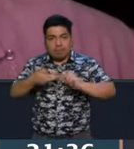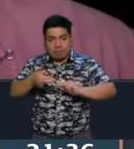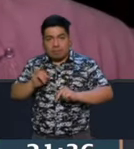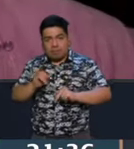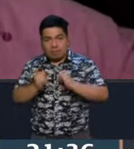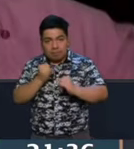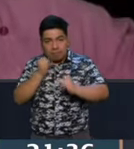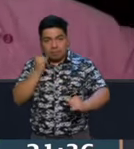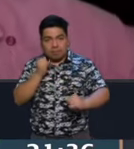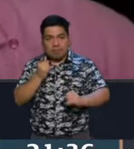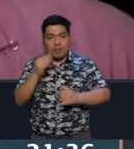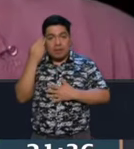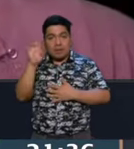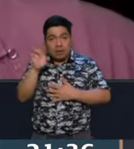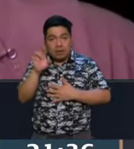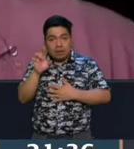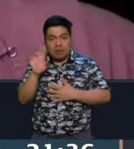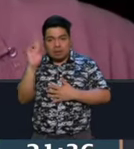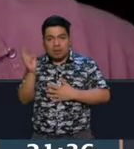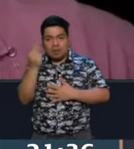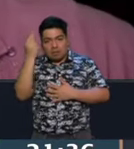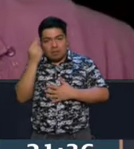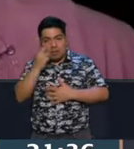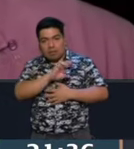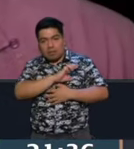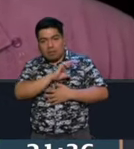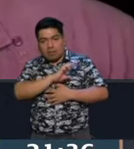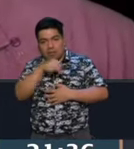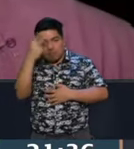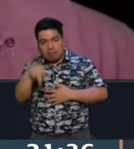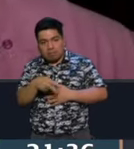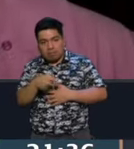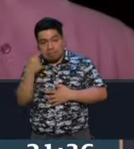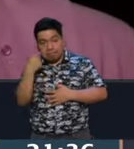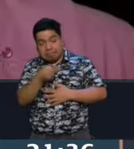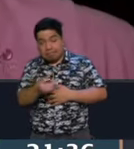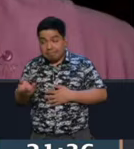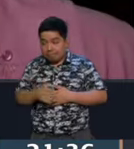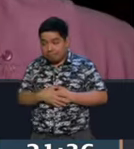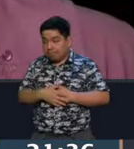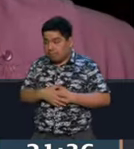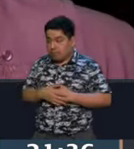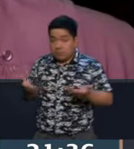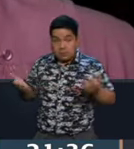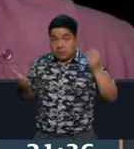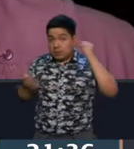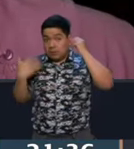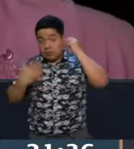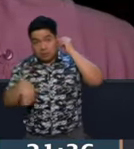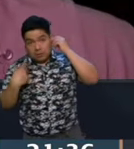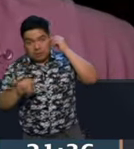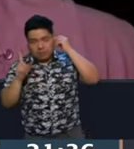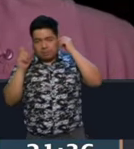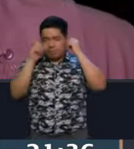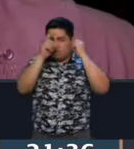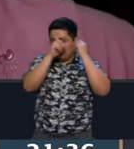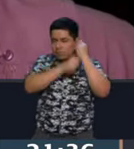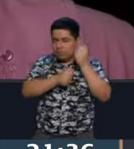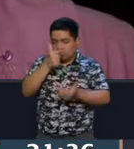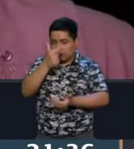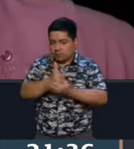que es la ministra del Interior del Ecuador, y en contra de Gabriela Sommerfeld, la ministra de Relaciones Exteriores, que además estudió una